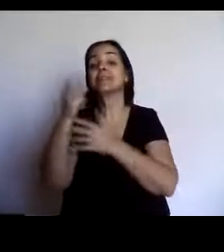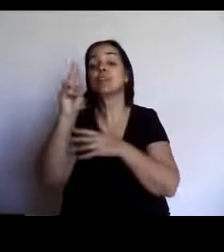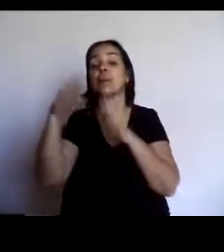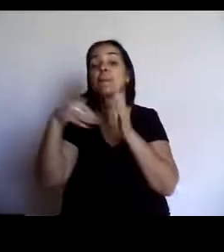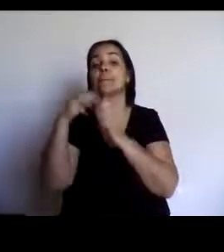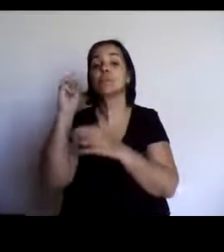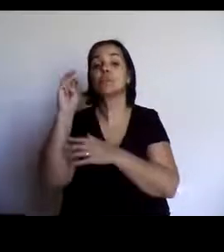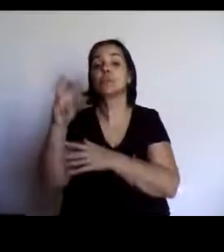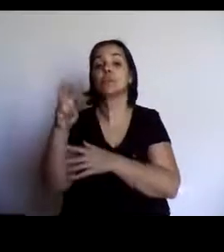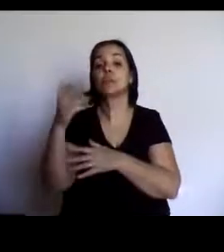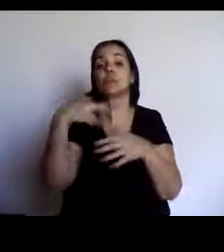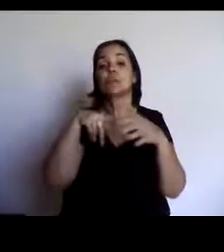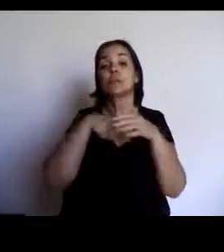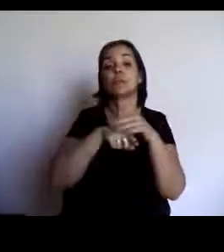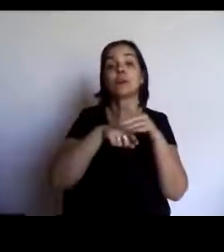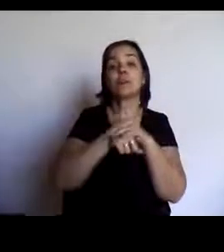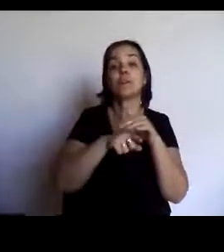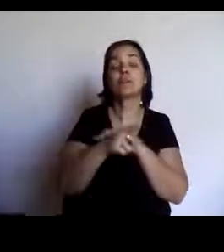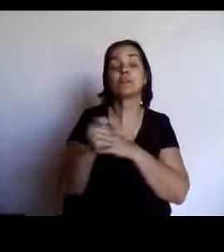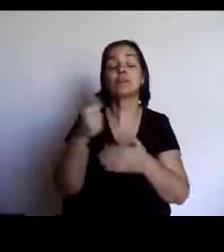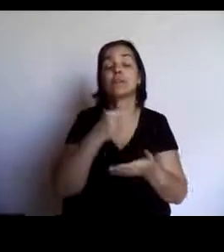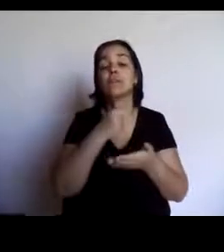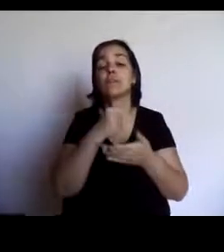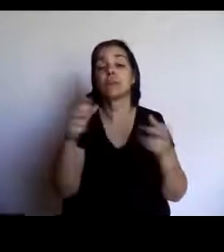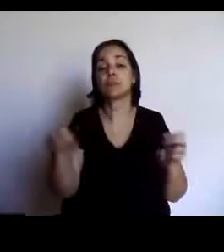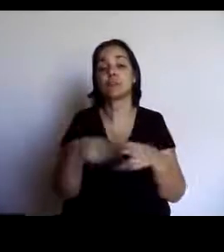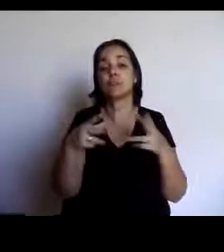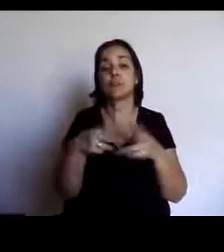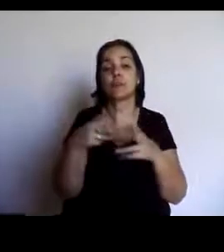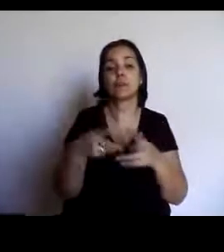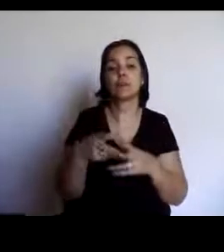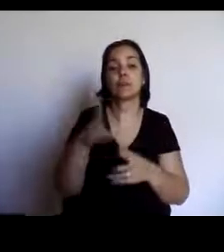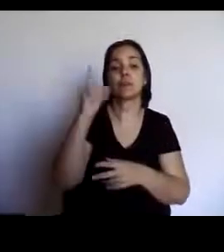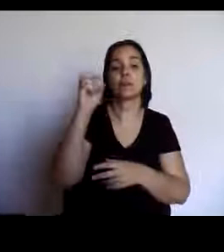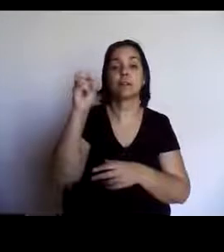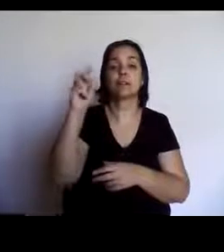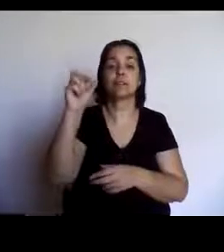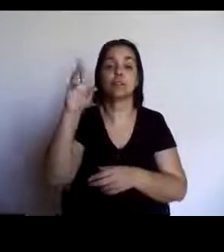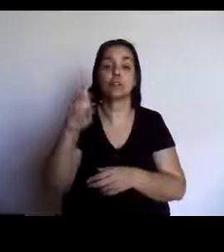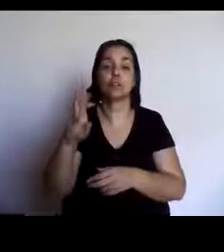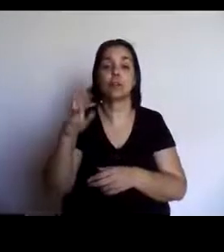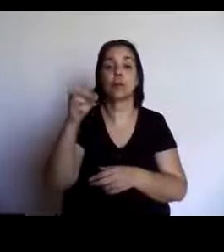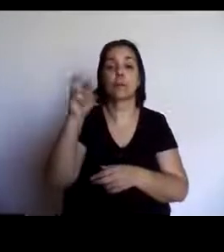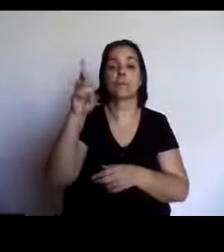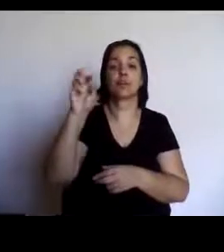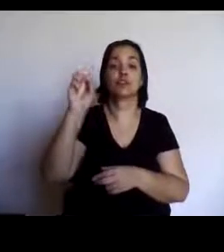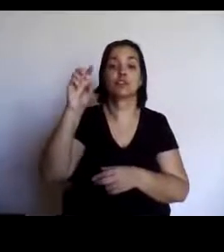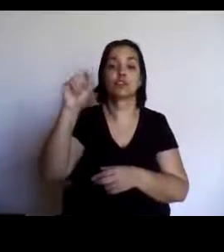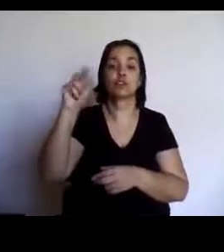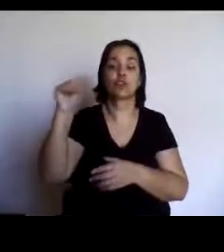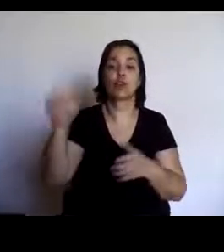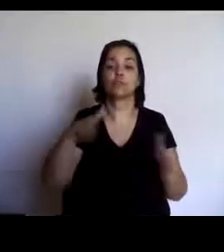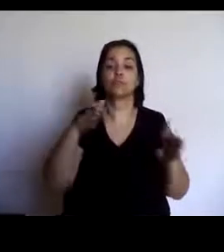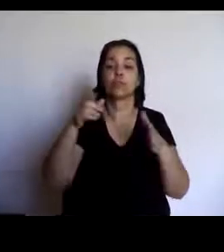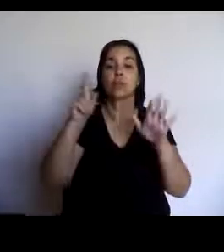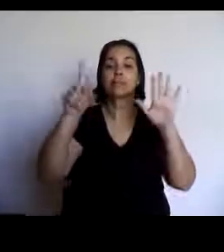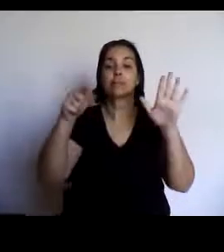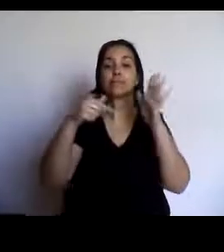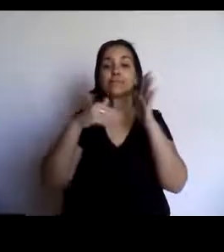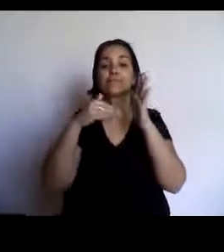gestionando proyectos de fondo social como el DELOS, el PROISOL y el PLAE por un volumen de 6 millones y medio de euros,